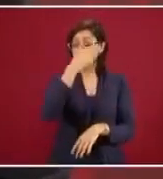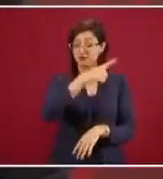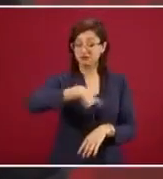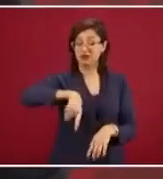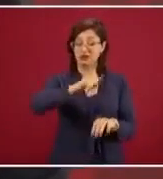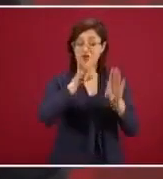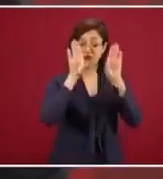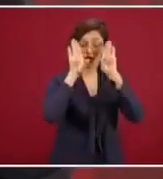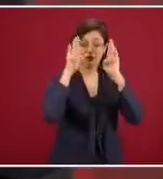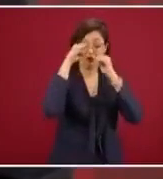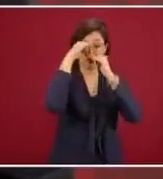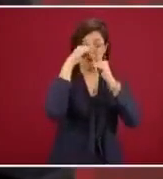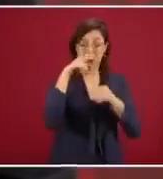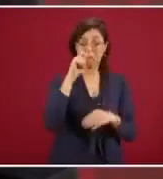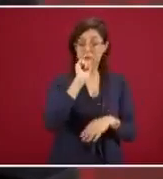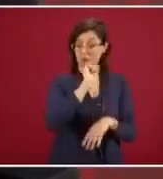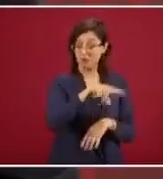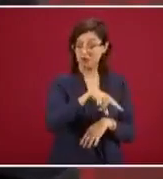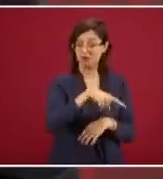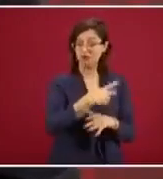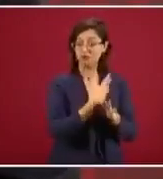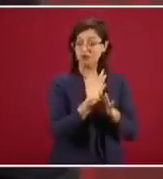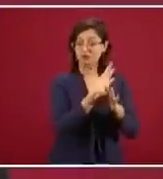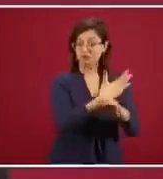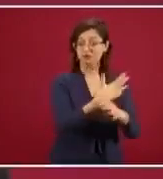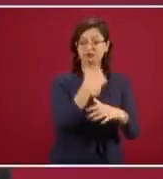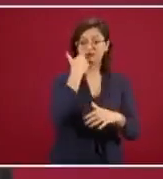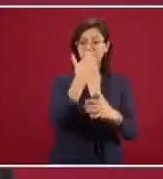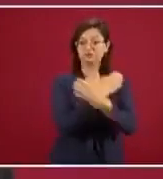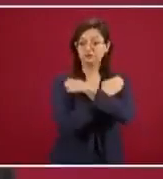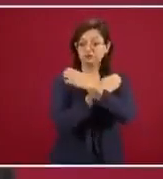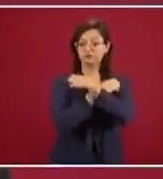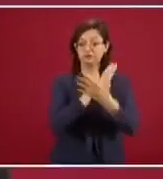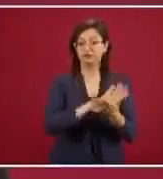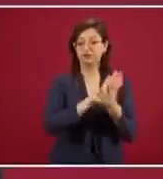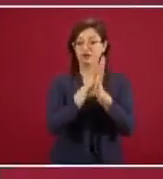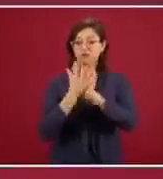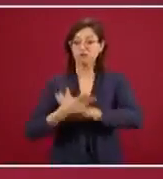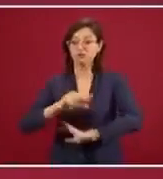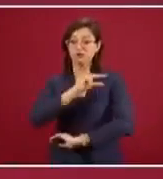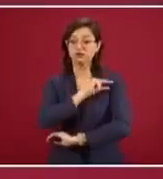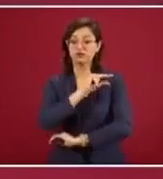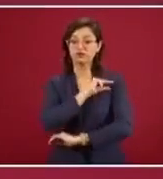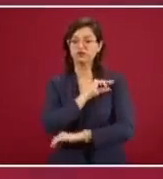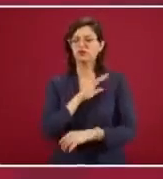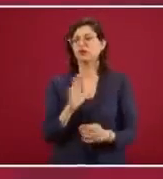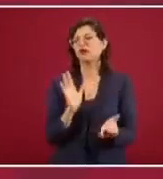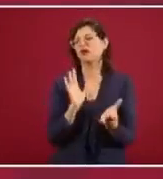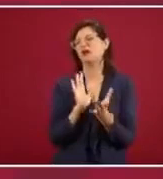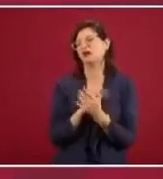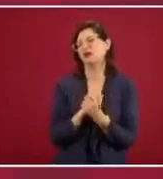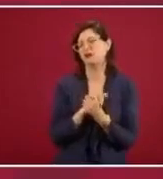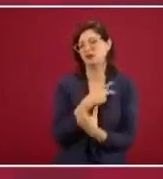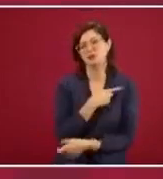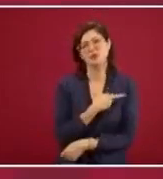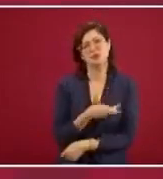conservadores partidarios de la privatización de la educación. Decían, ay, los pobres niños.